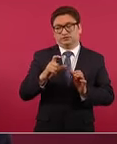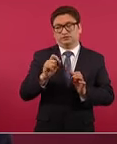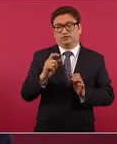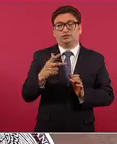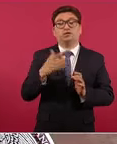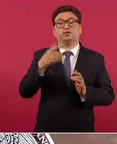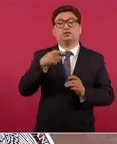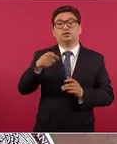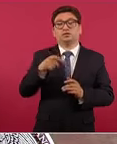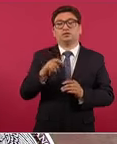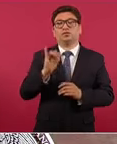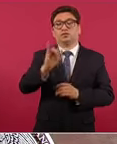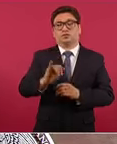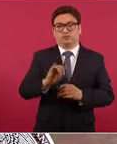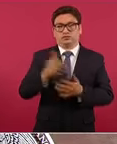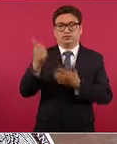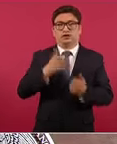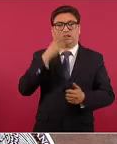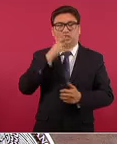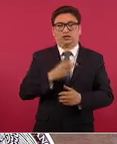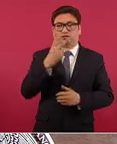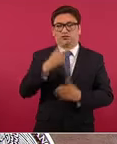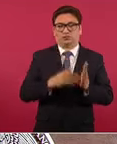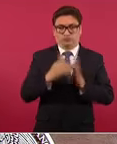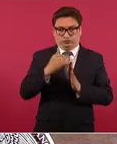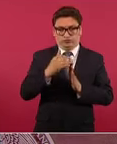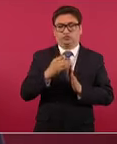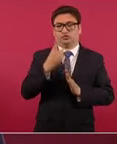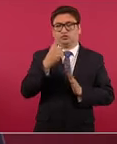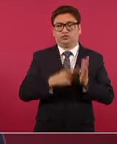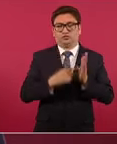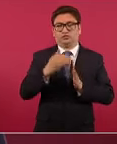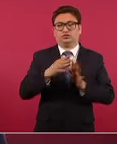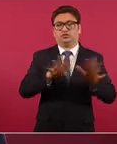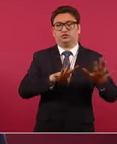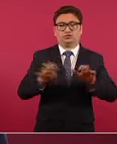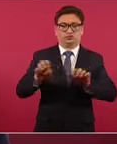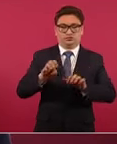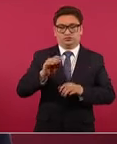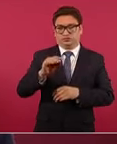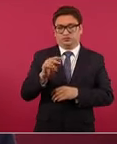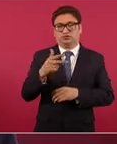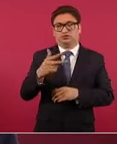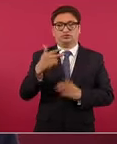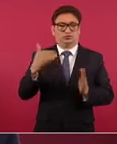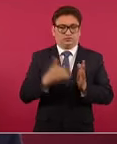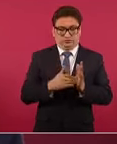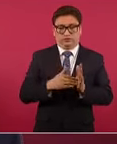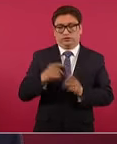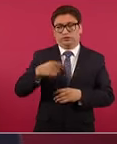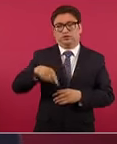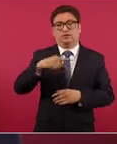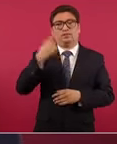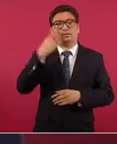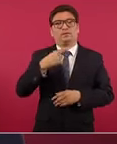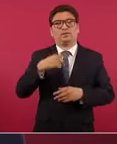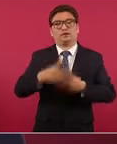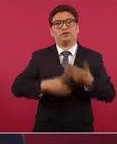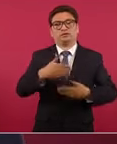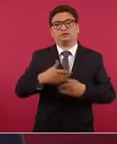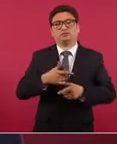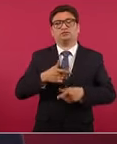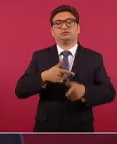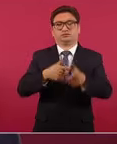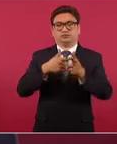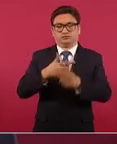para un total de casi 2 millones un millón 898 mil dosis para continuar con los embarques